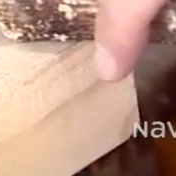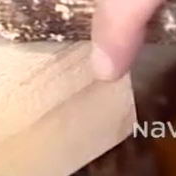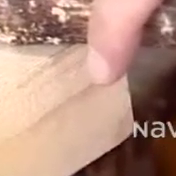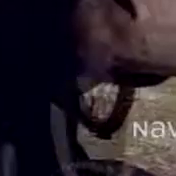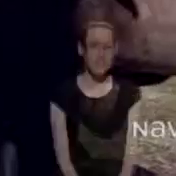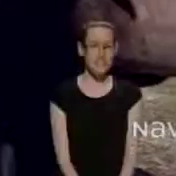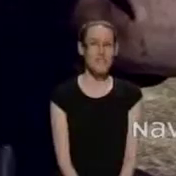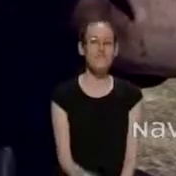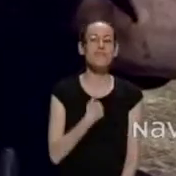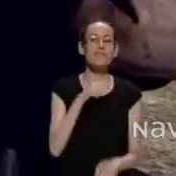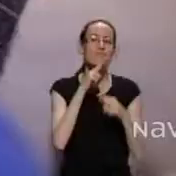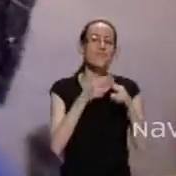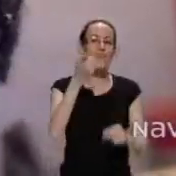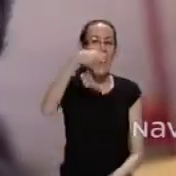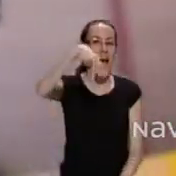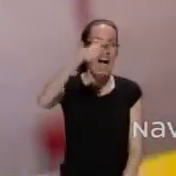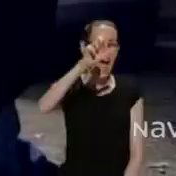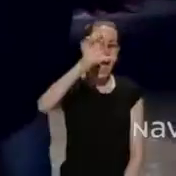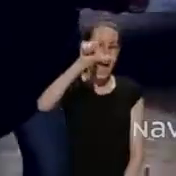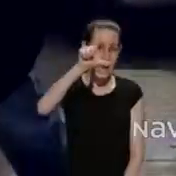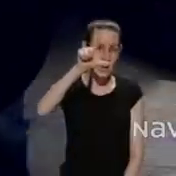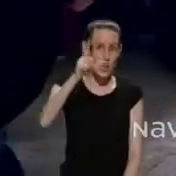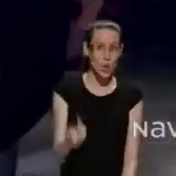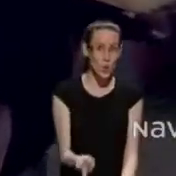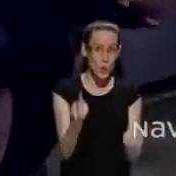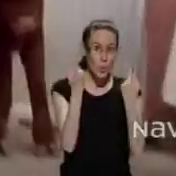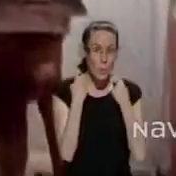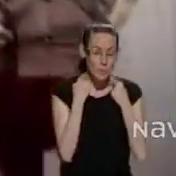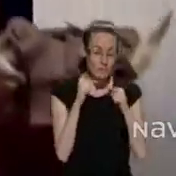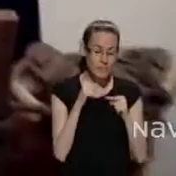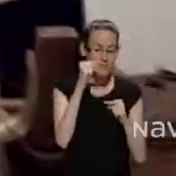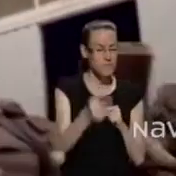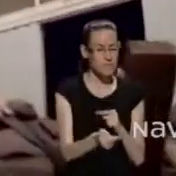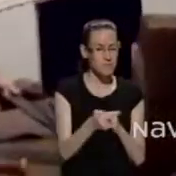Soy Ángel X. Swain. Después de jubilarme me he dedicado a hacer de estos tóricos.